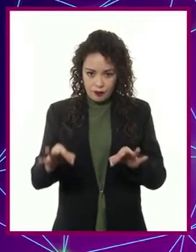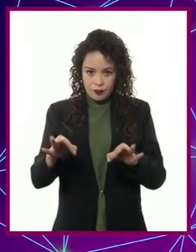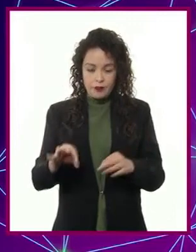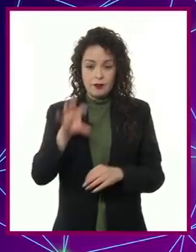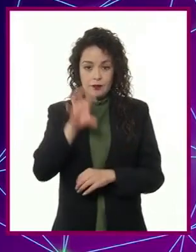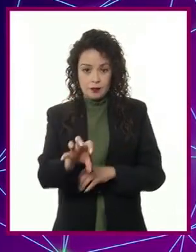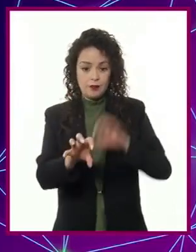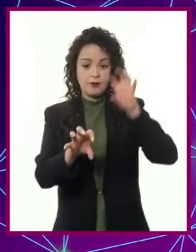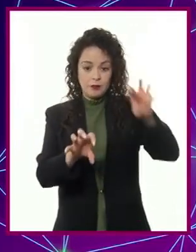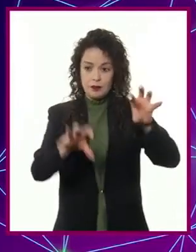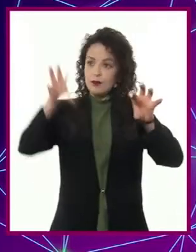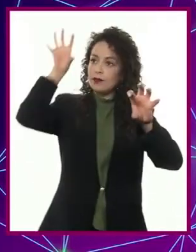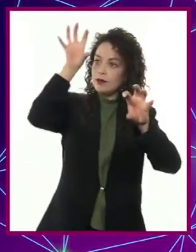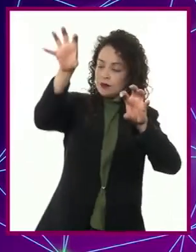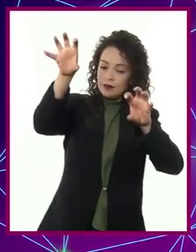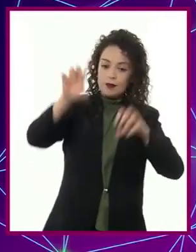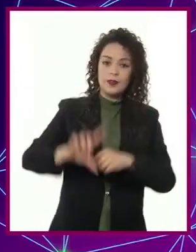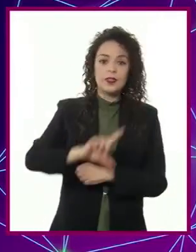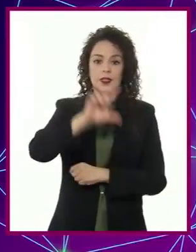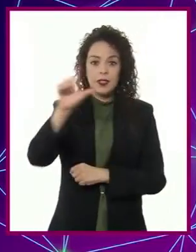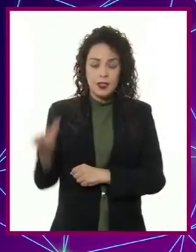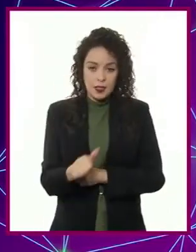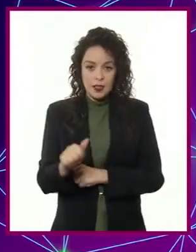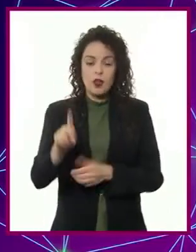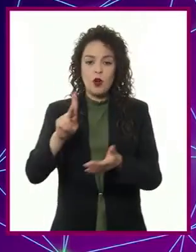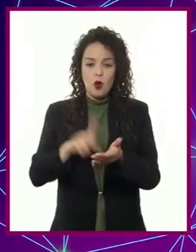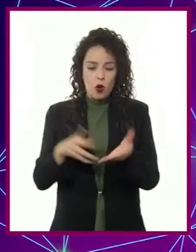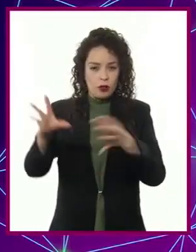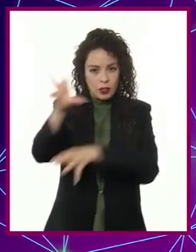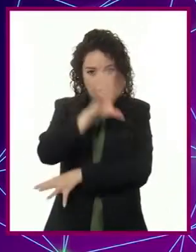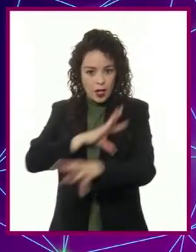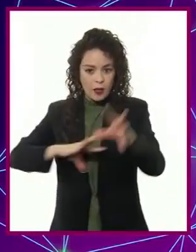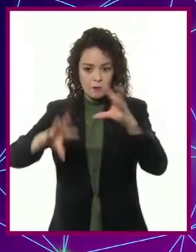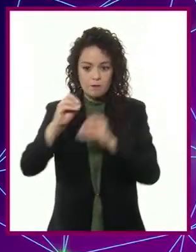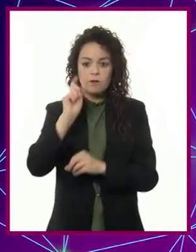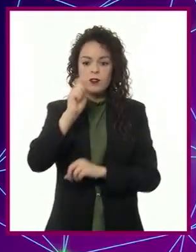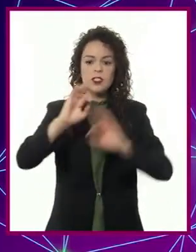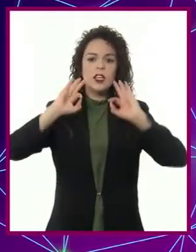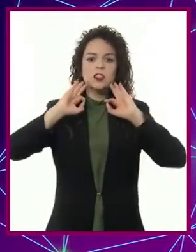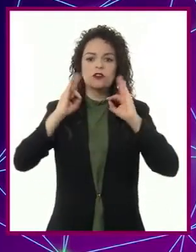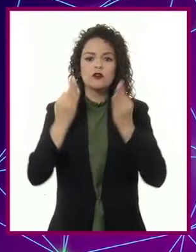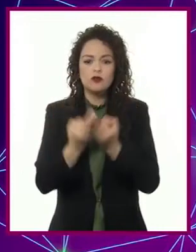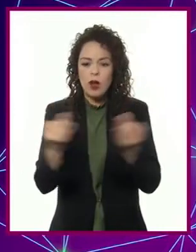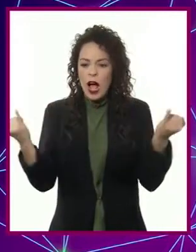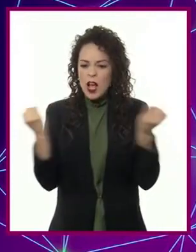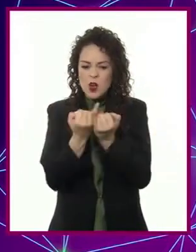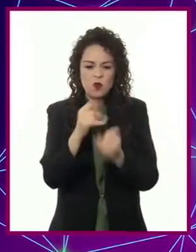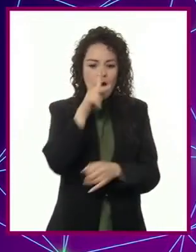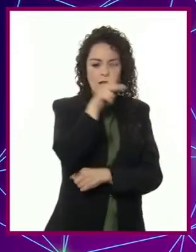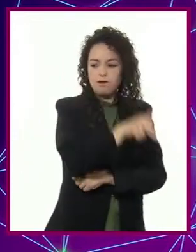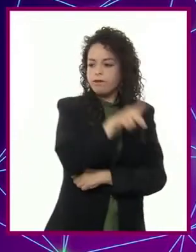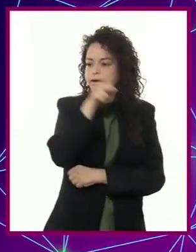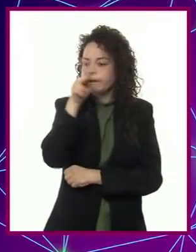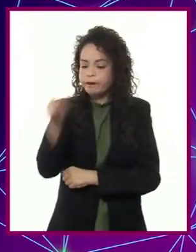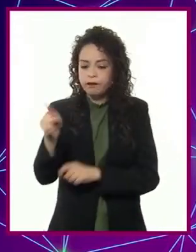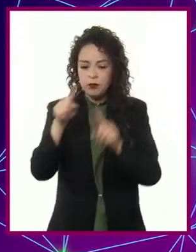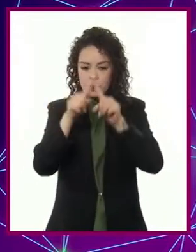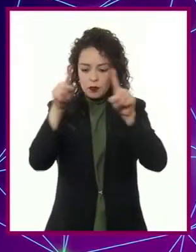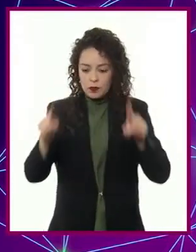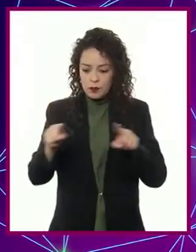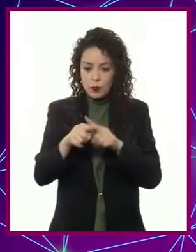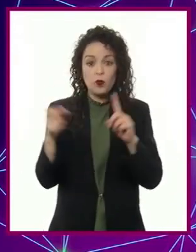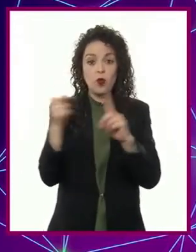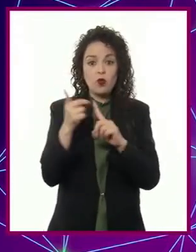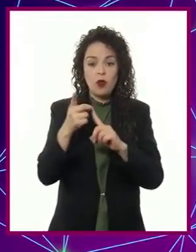los catetos son recortados y rearmados para formar un cuadrado idéntico que se formó en la